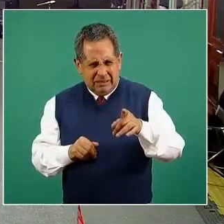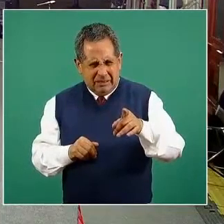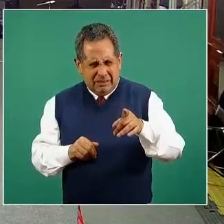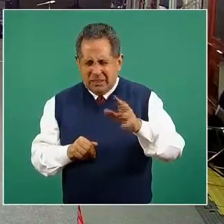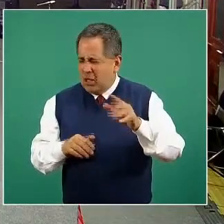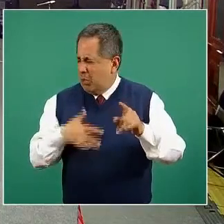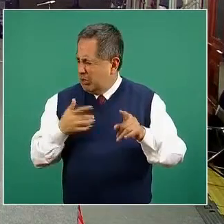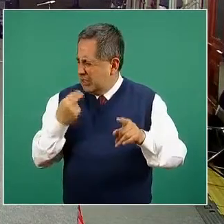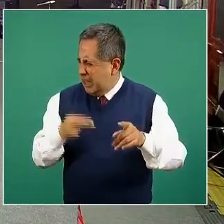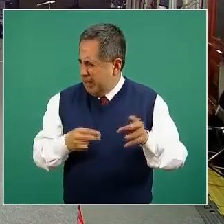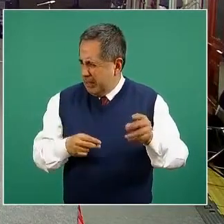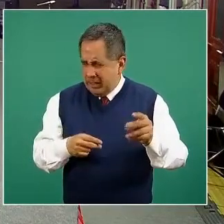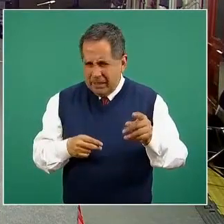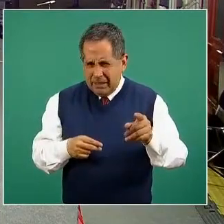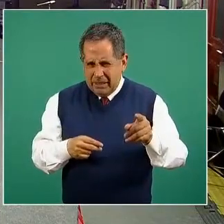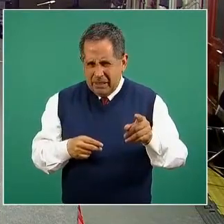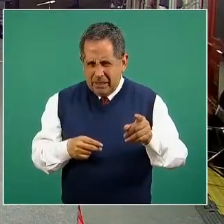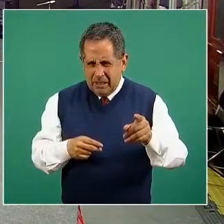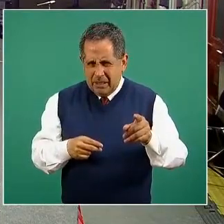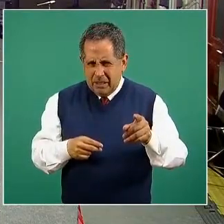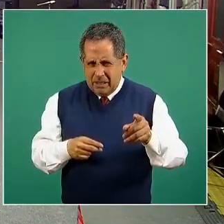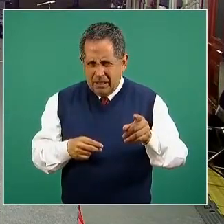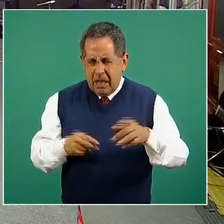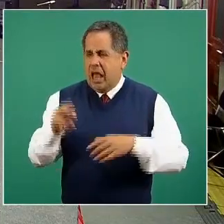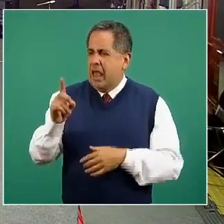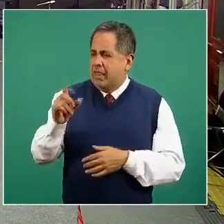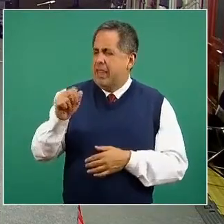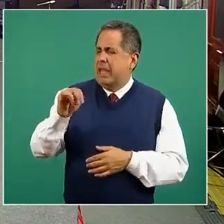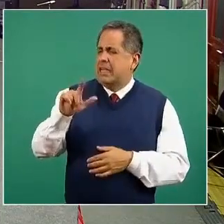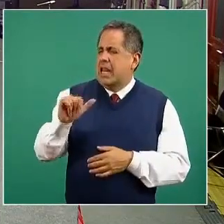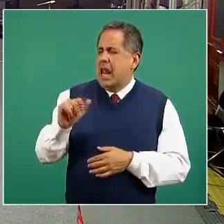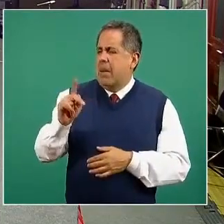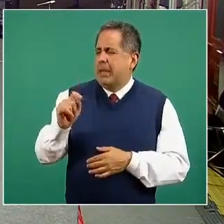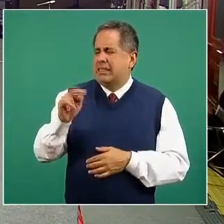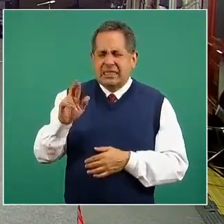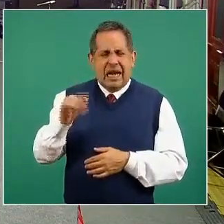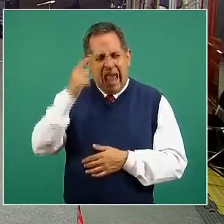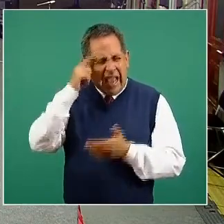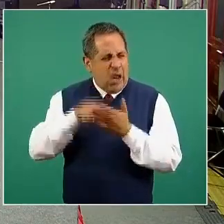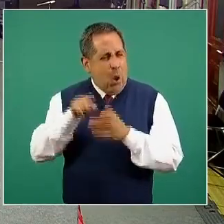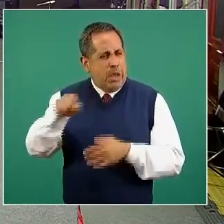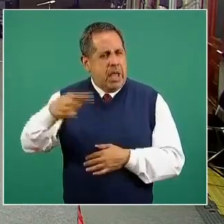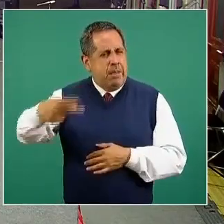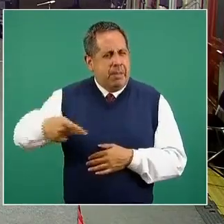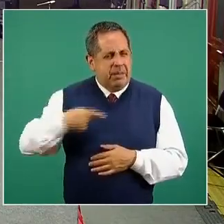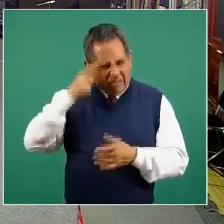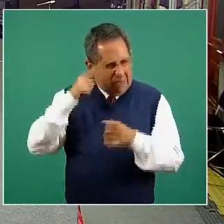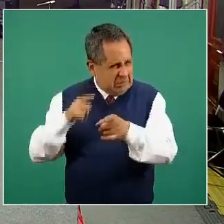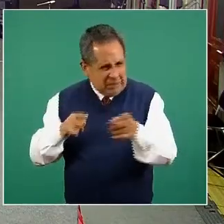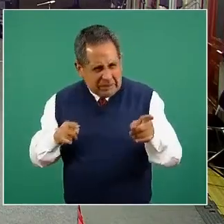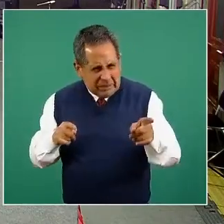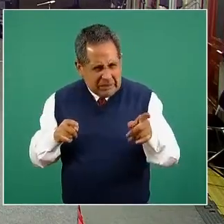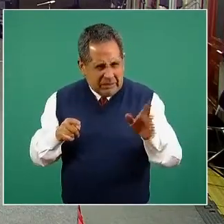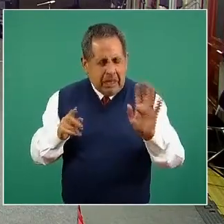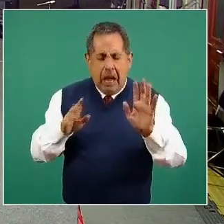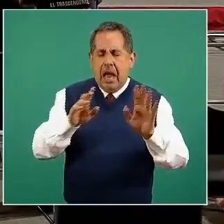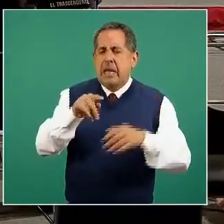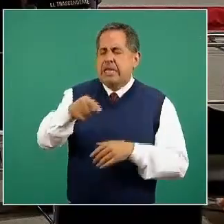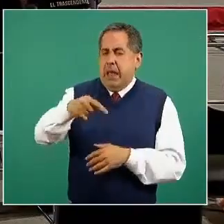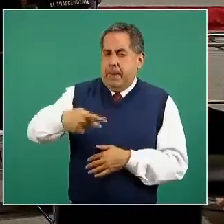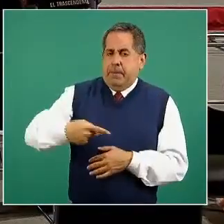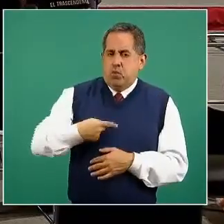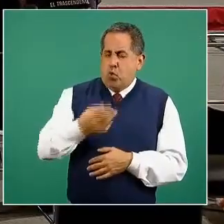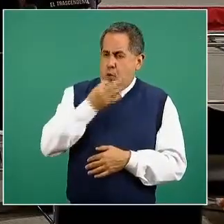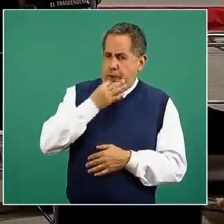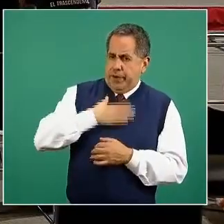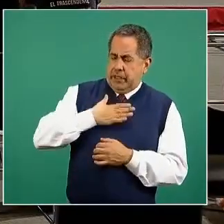¿cómo se llama? ¿Daniela? Daniela Pastrana, creo que fue, precisamente, fue Daniela, ¿verdad?, de Pie de Página, y me